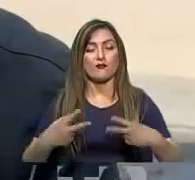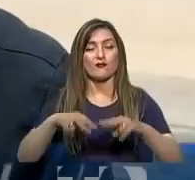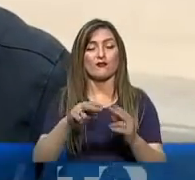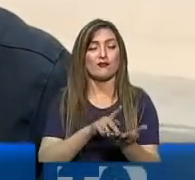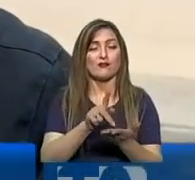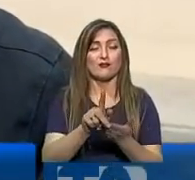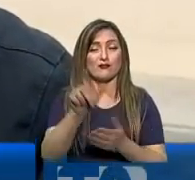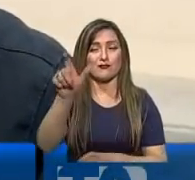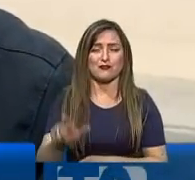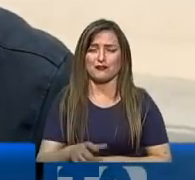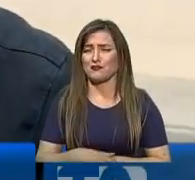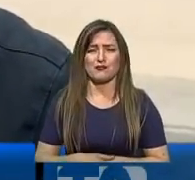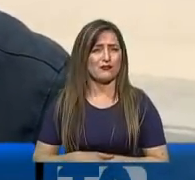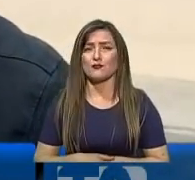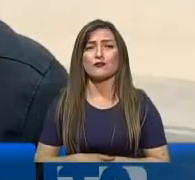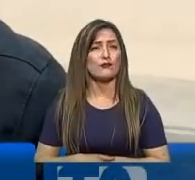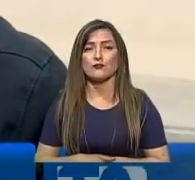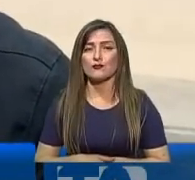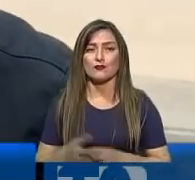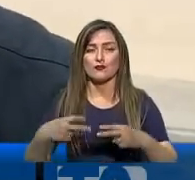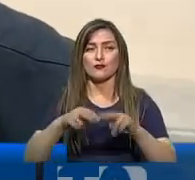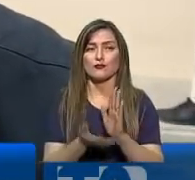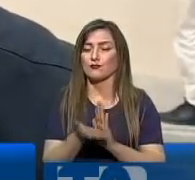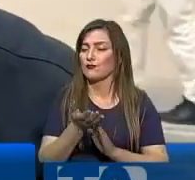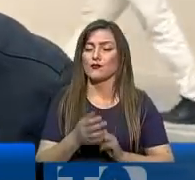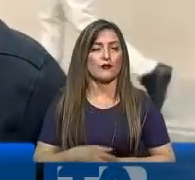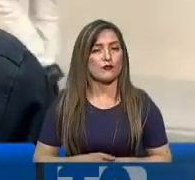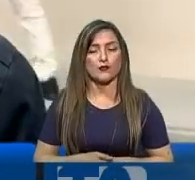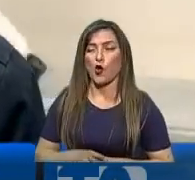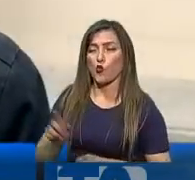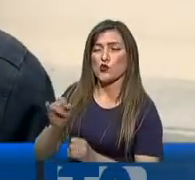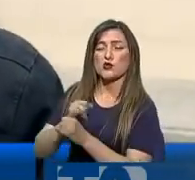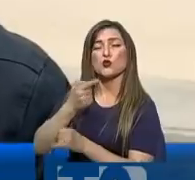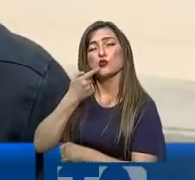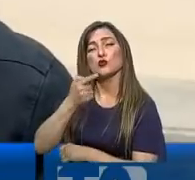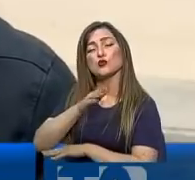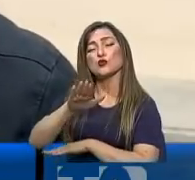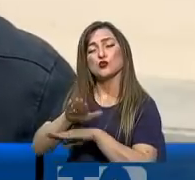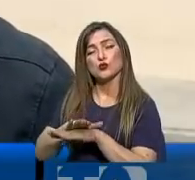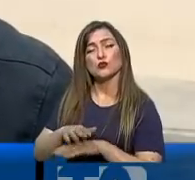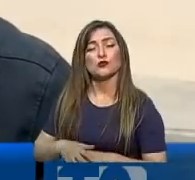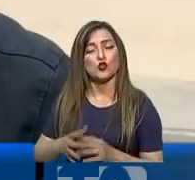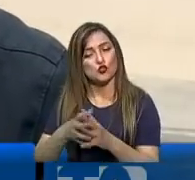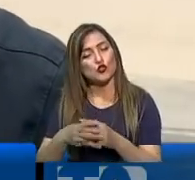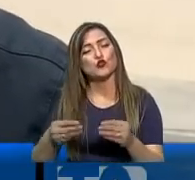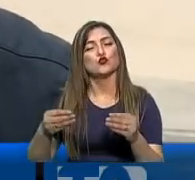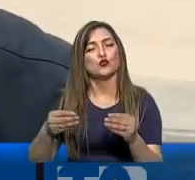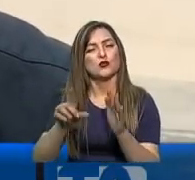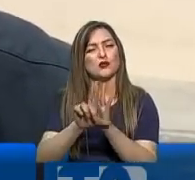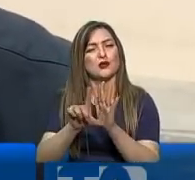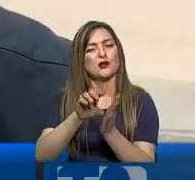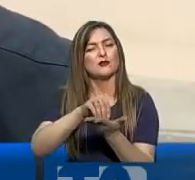usuario la tarifa al usuario no va a ser afectada. Ingeniero, usted habló de una sanción, de que se aplicará la